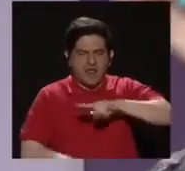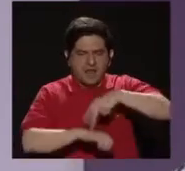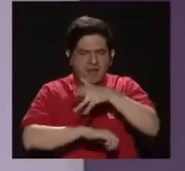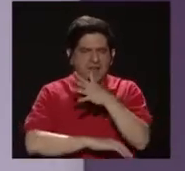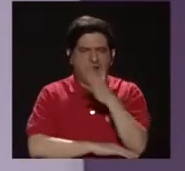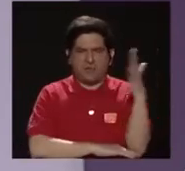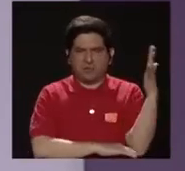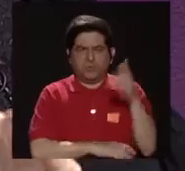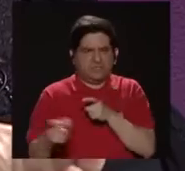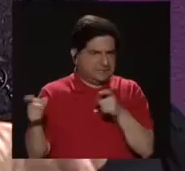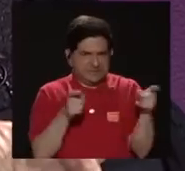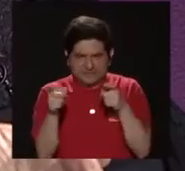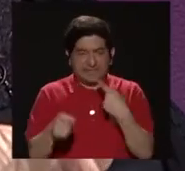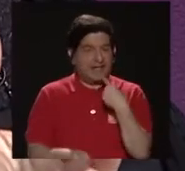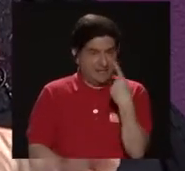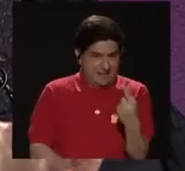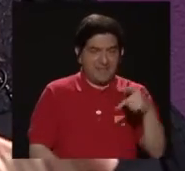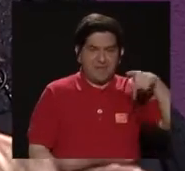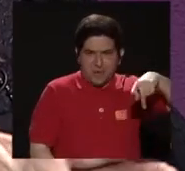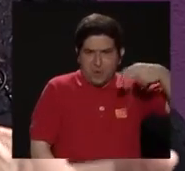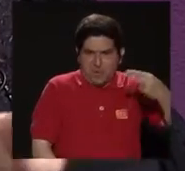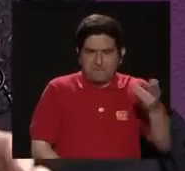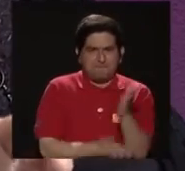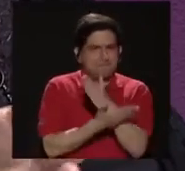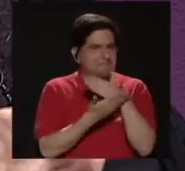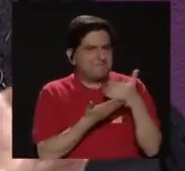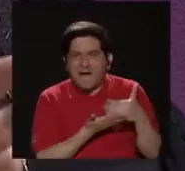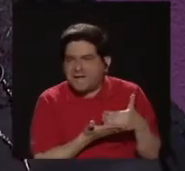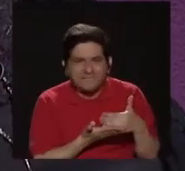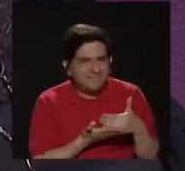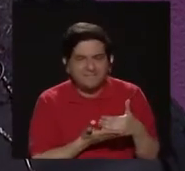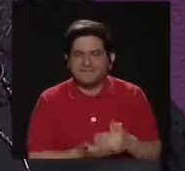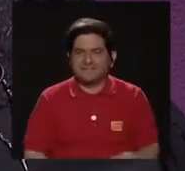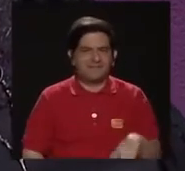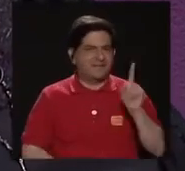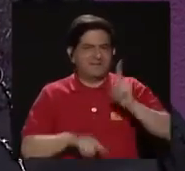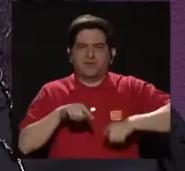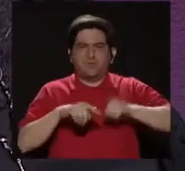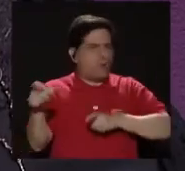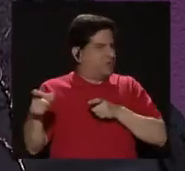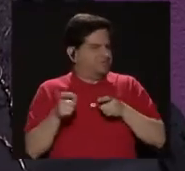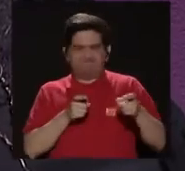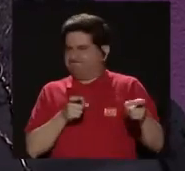ese sentido que decía Patricia, esa parte que no se ha podido